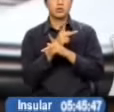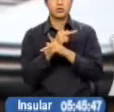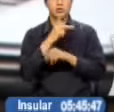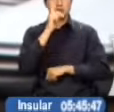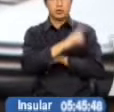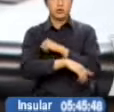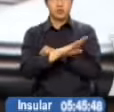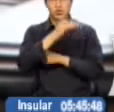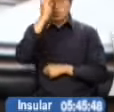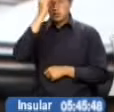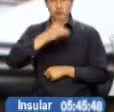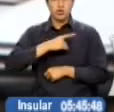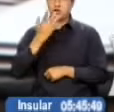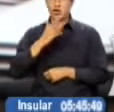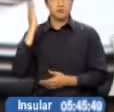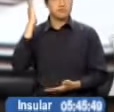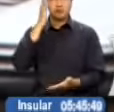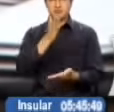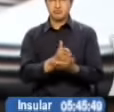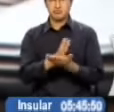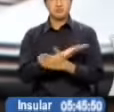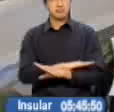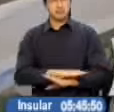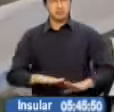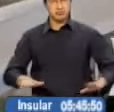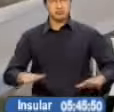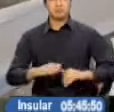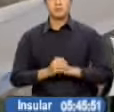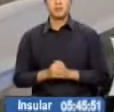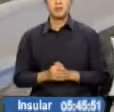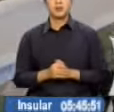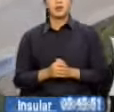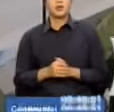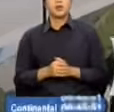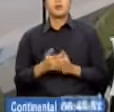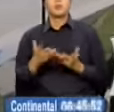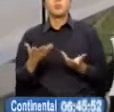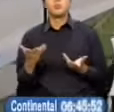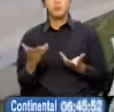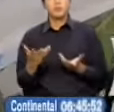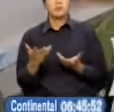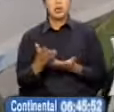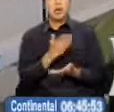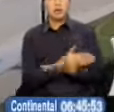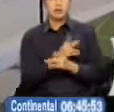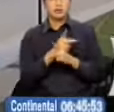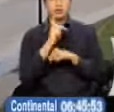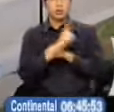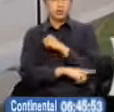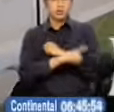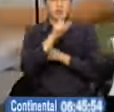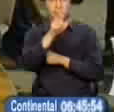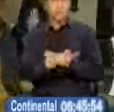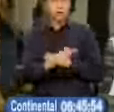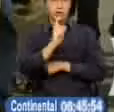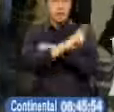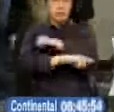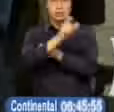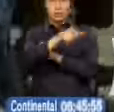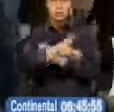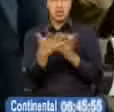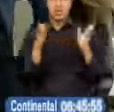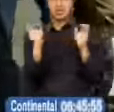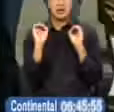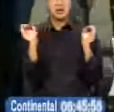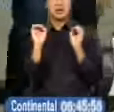impugnado esto es la resolución del referido consejo por no sancionar supuestas ofensas proferidas contra el presidente